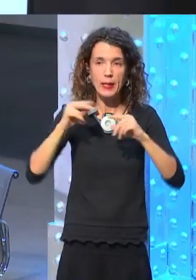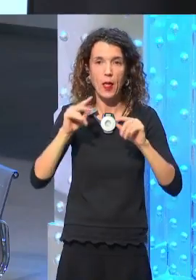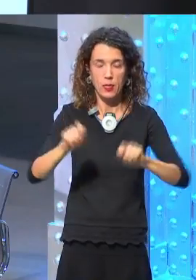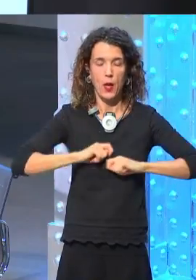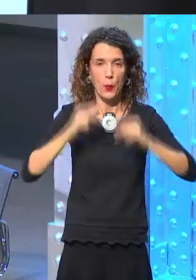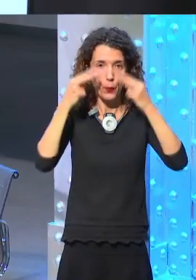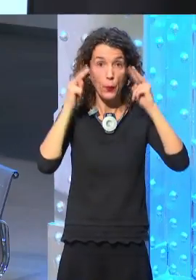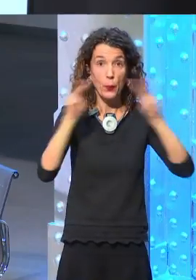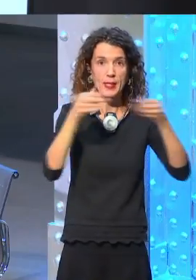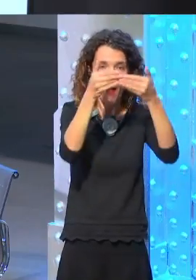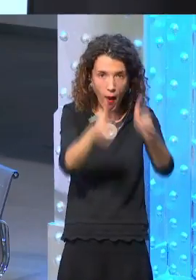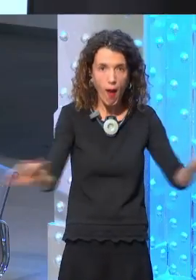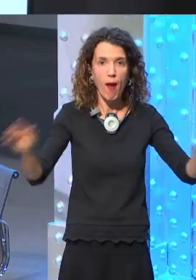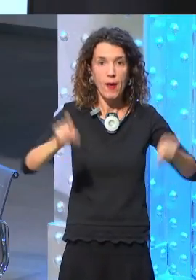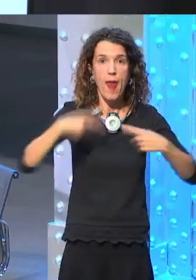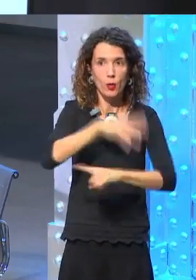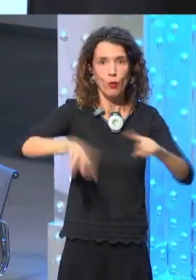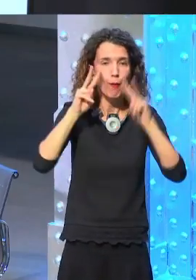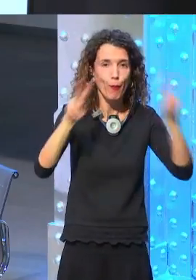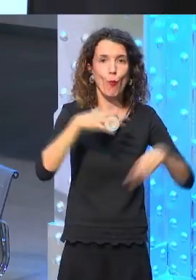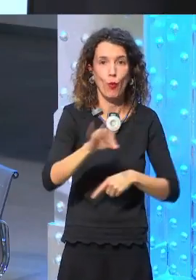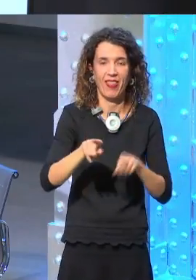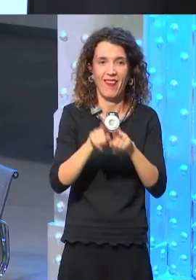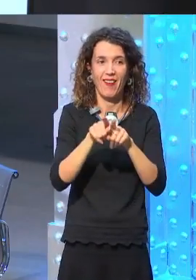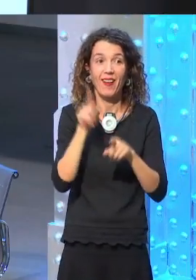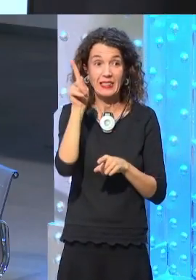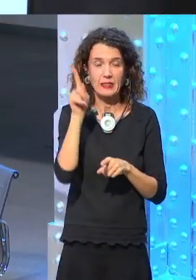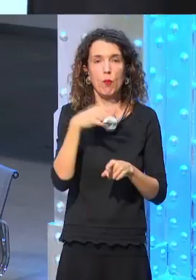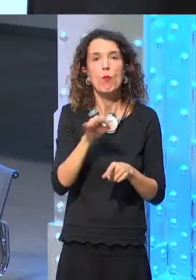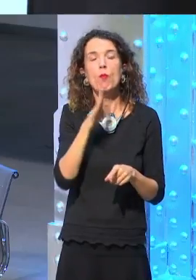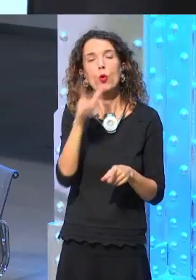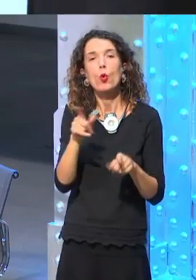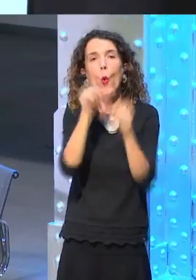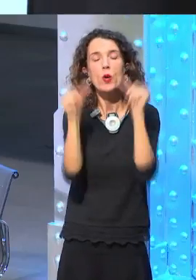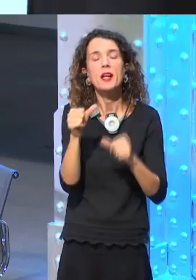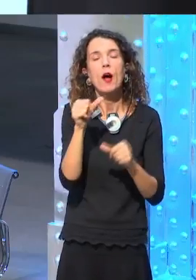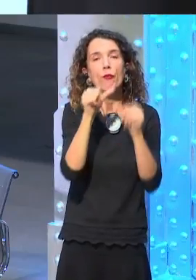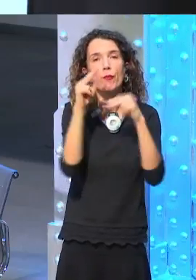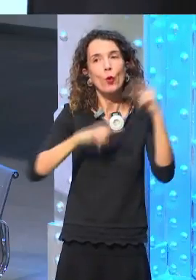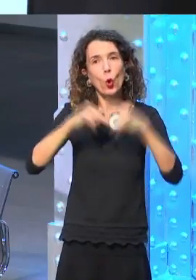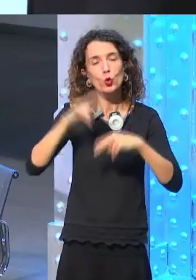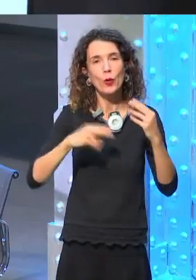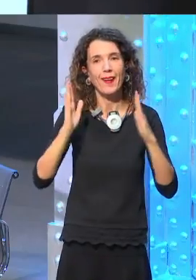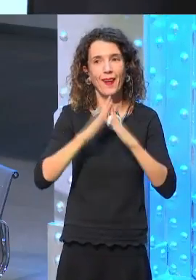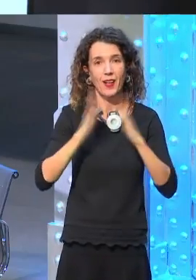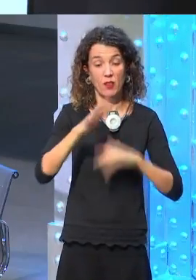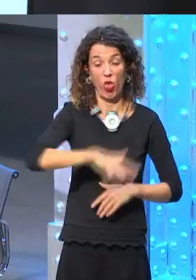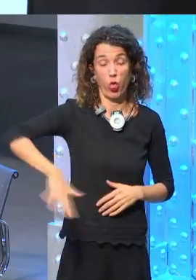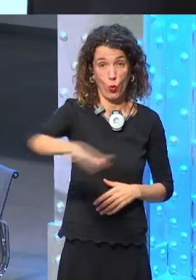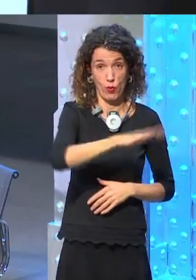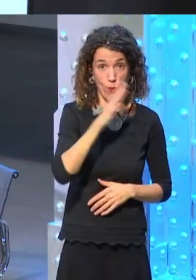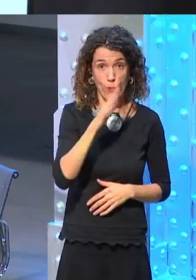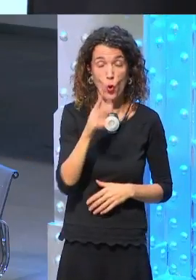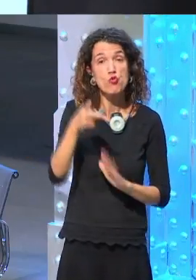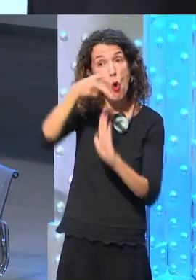vista a la naturaleza. Y estas planchas están aquí porque es la única manera de construir una casa en esta zona, porque